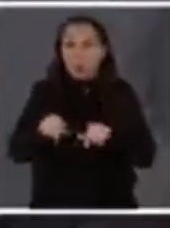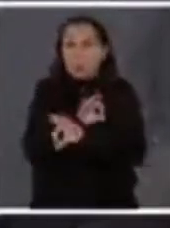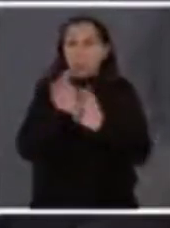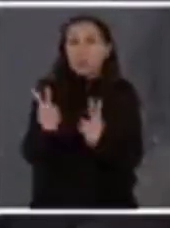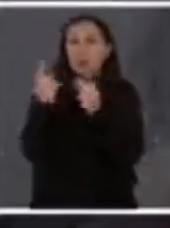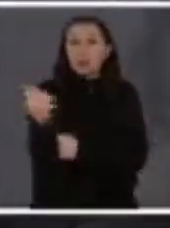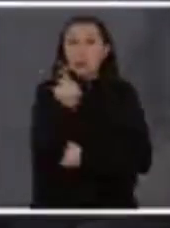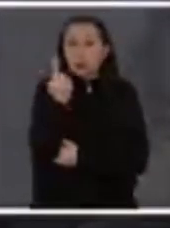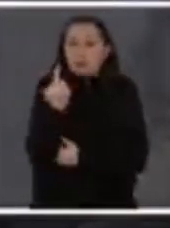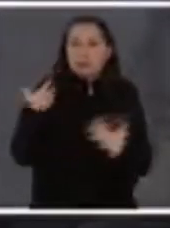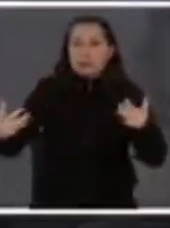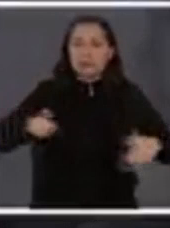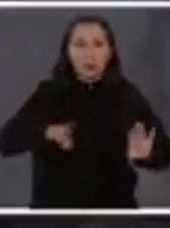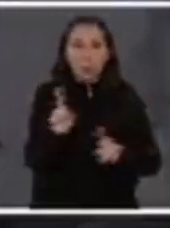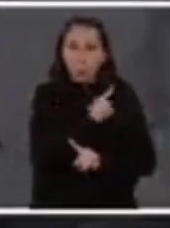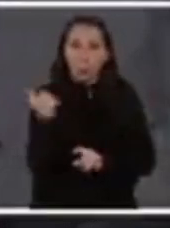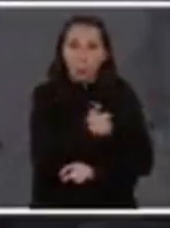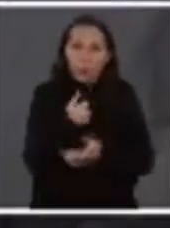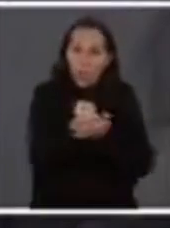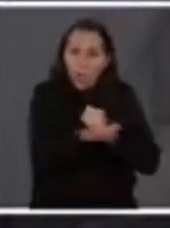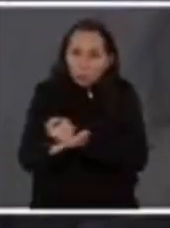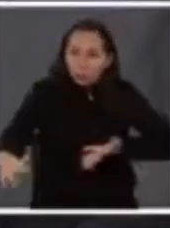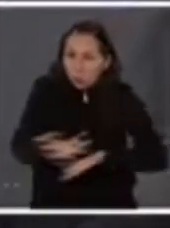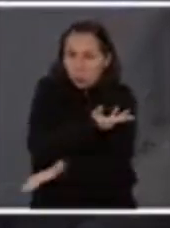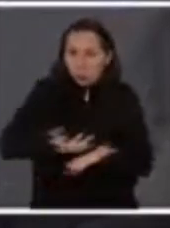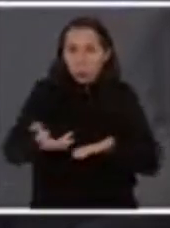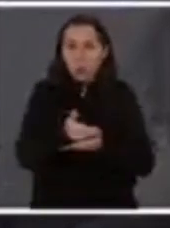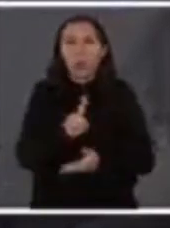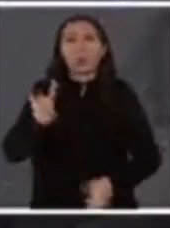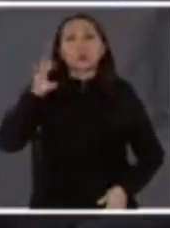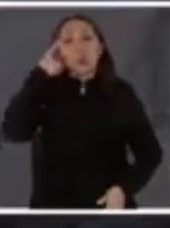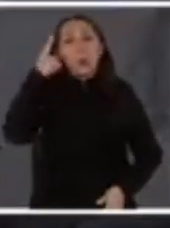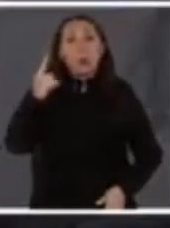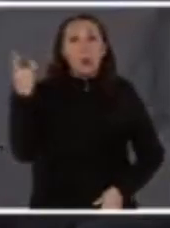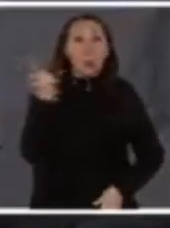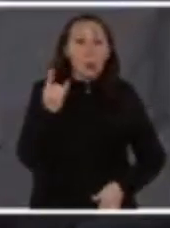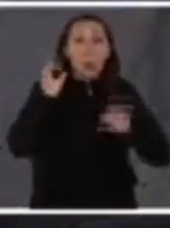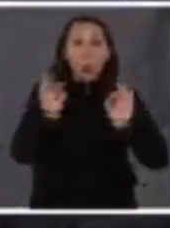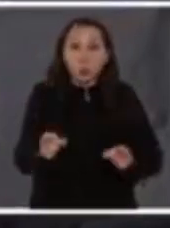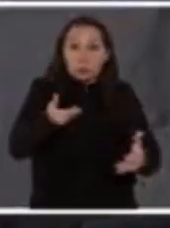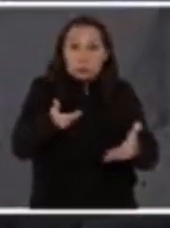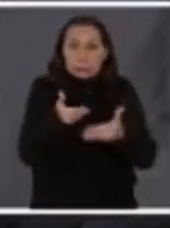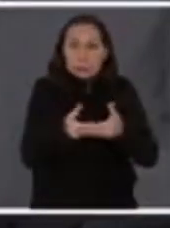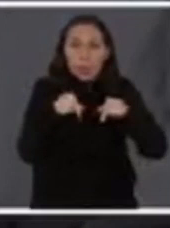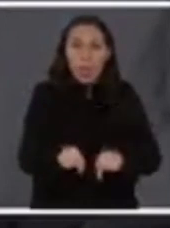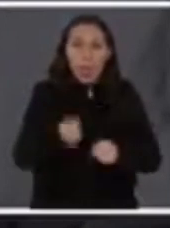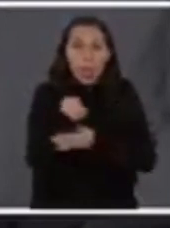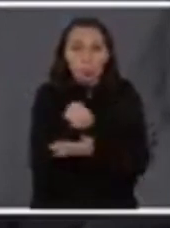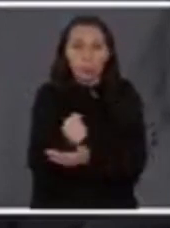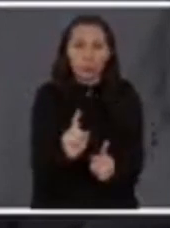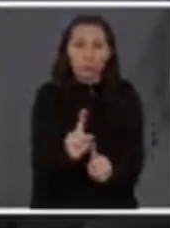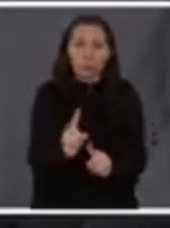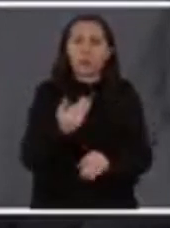se salva solo, tenemos que colaborar entre todos y todas. No solamente cuando la emergencia ya llega,